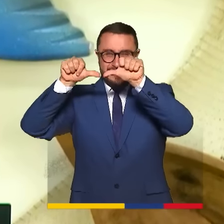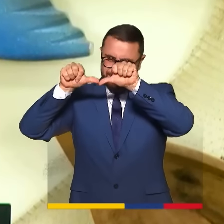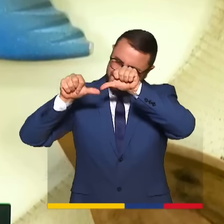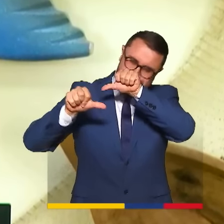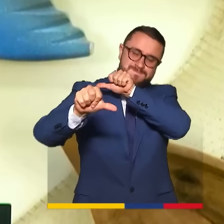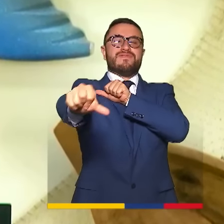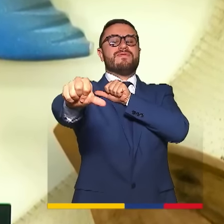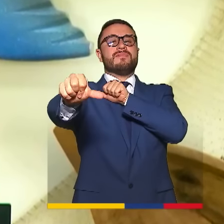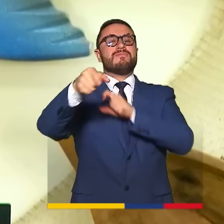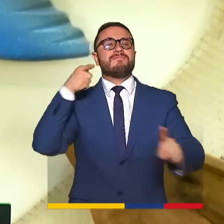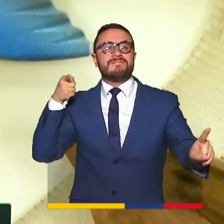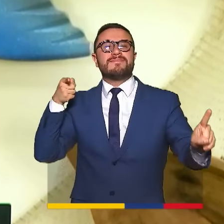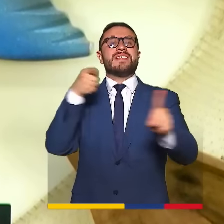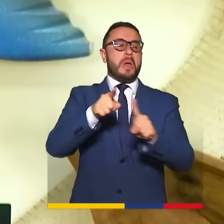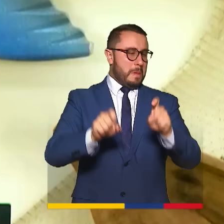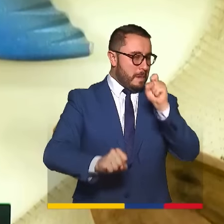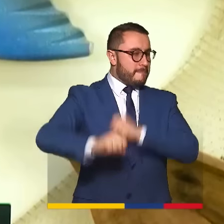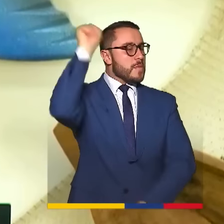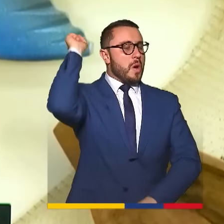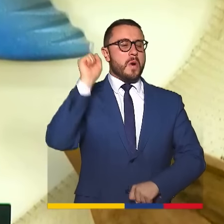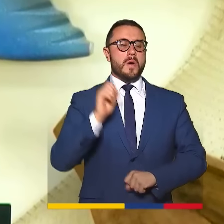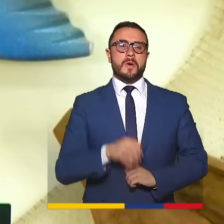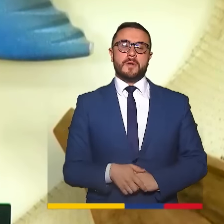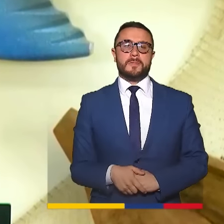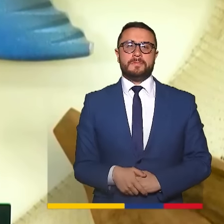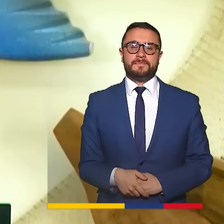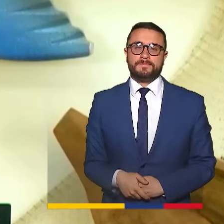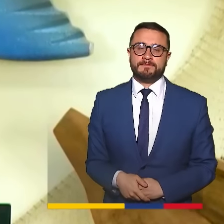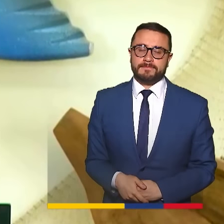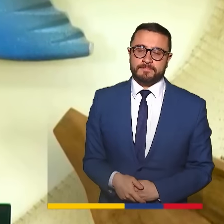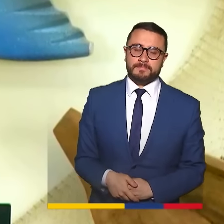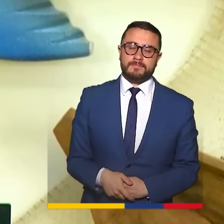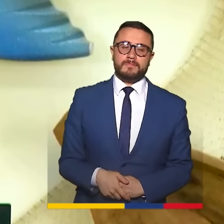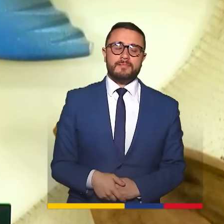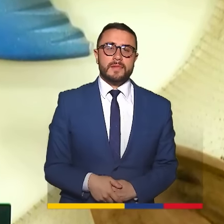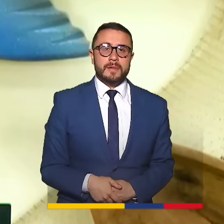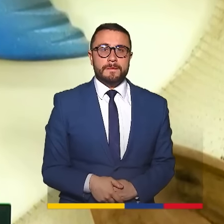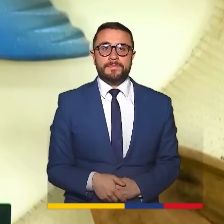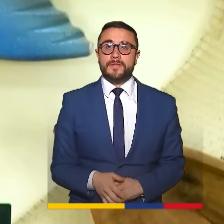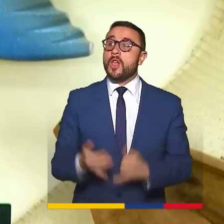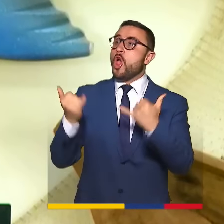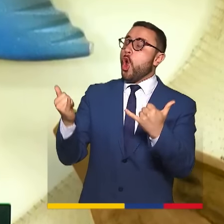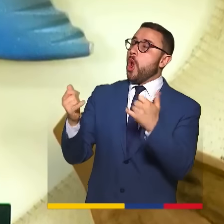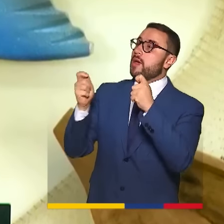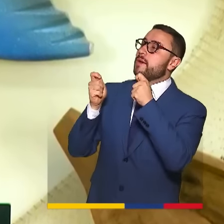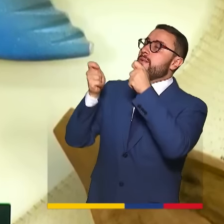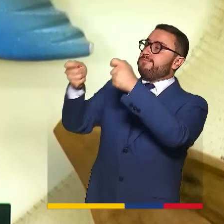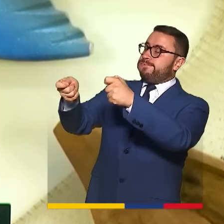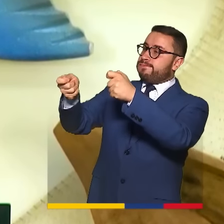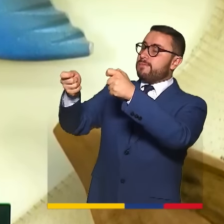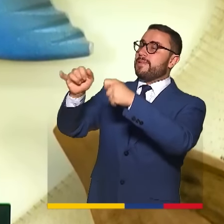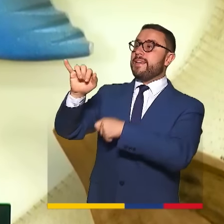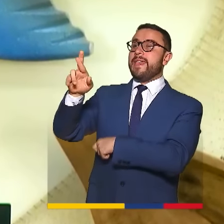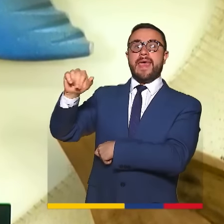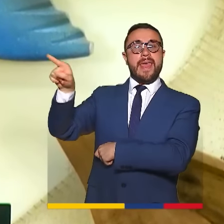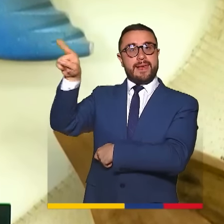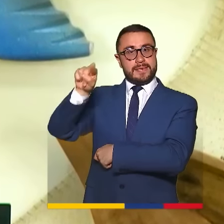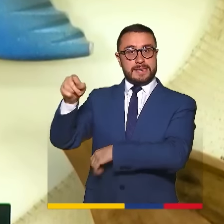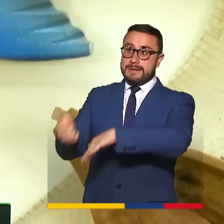permanentemente y victoriosamente. Por eso usted es defensora del pueblo, Iris, y tiene una